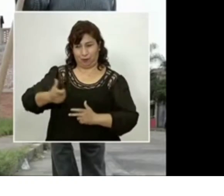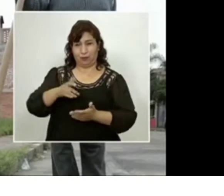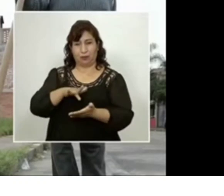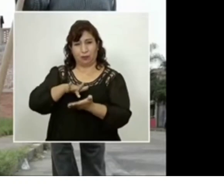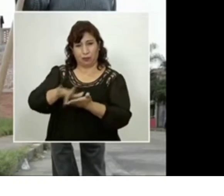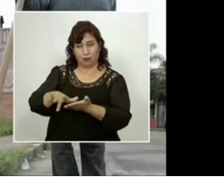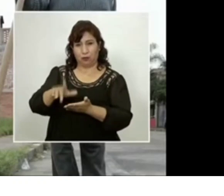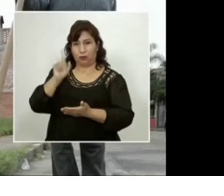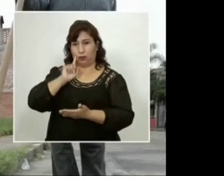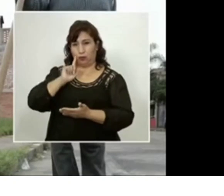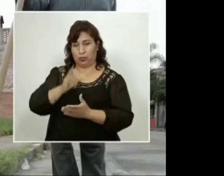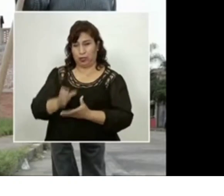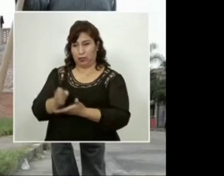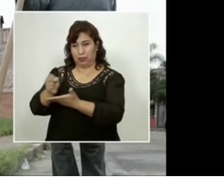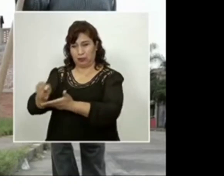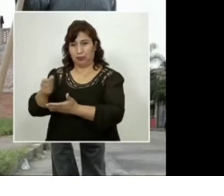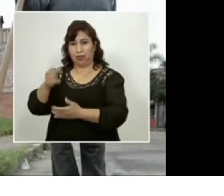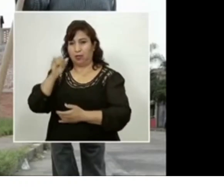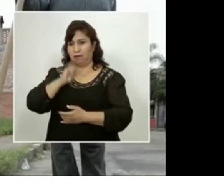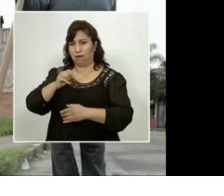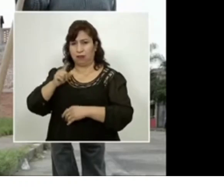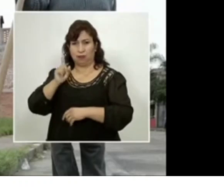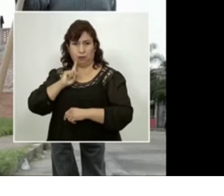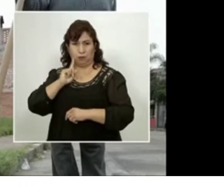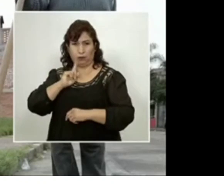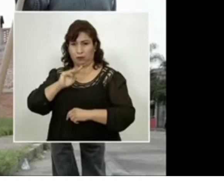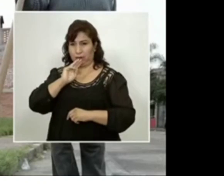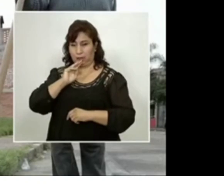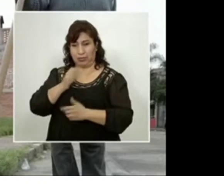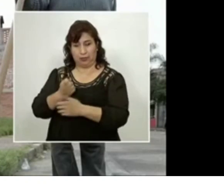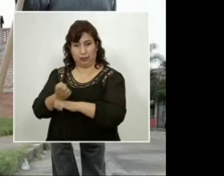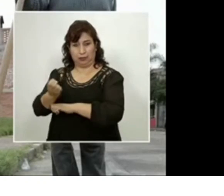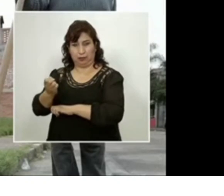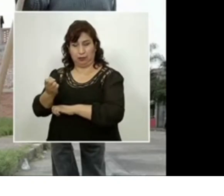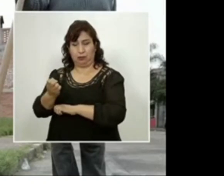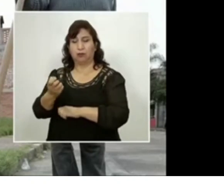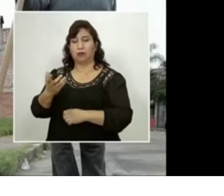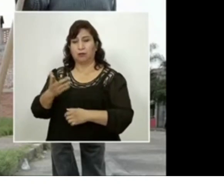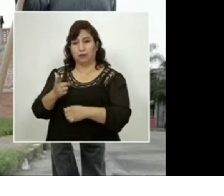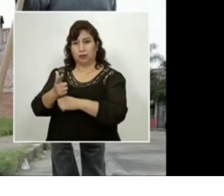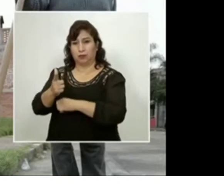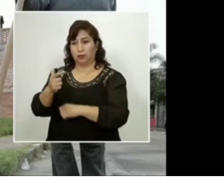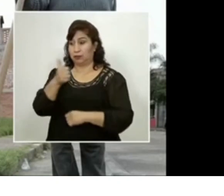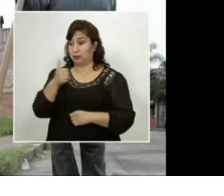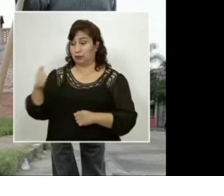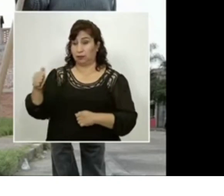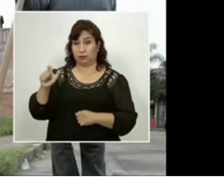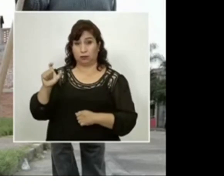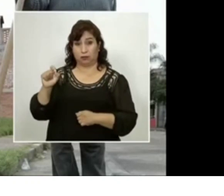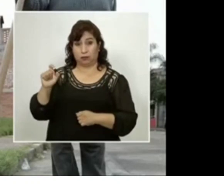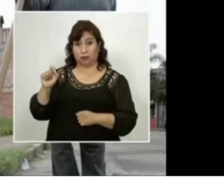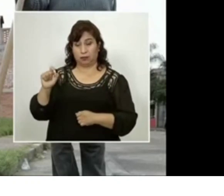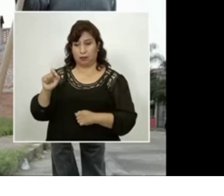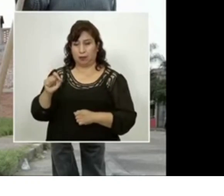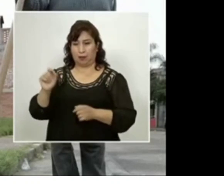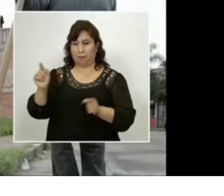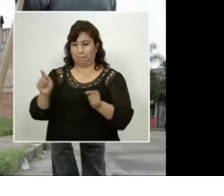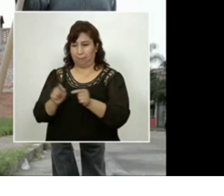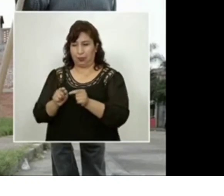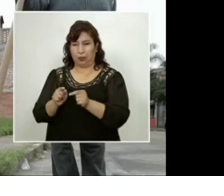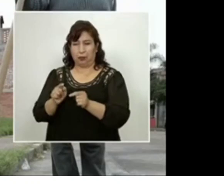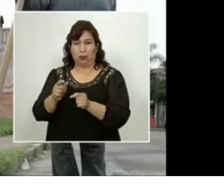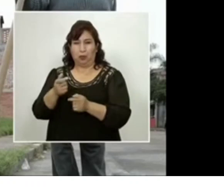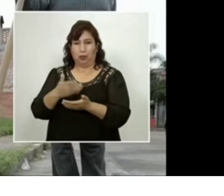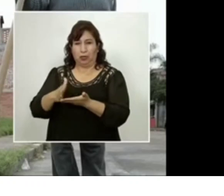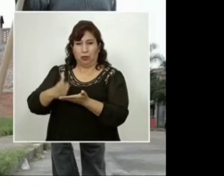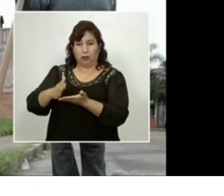las mujeres jefas de familia en el estado, se han otorgado 620 microcréditos, conocidos como